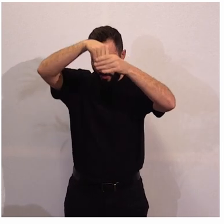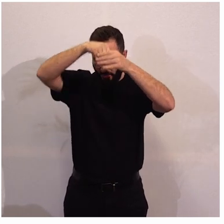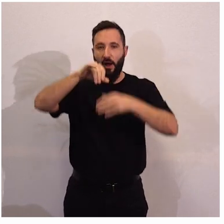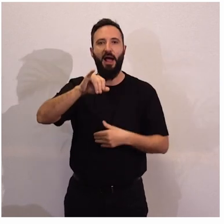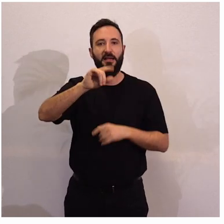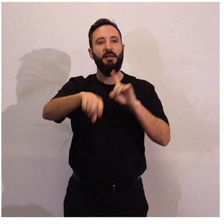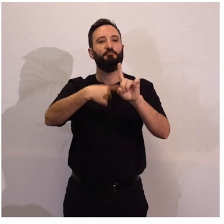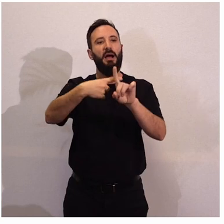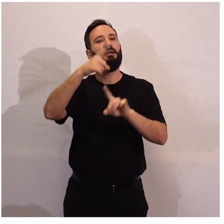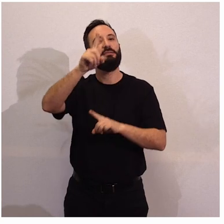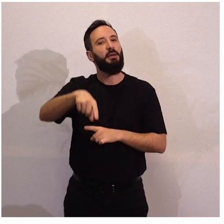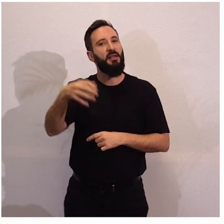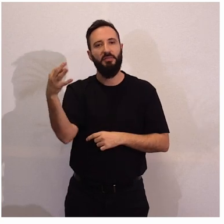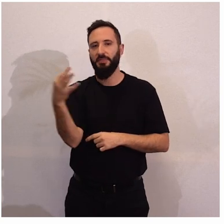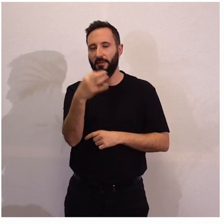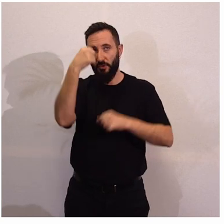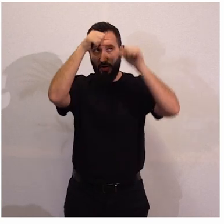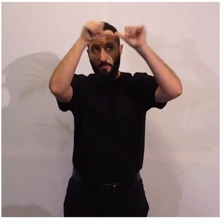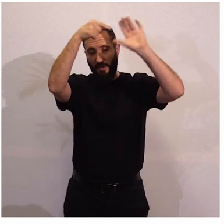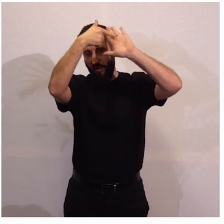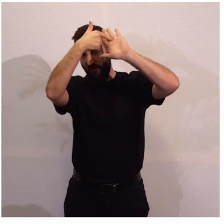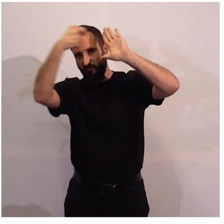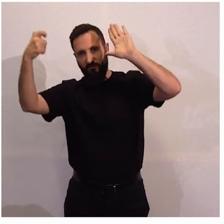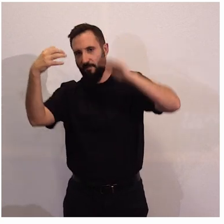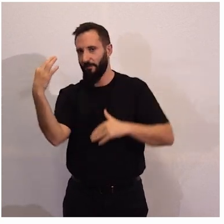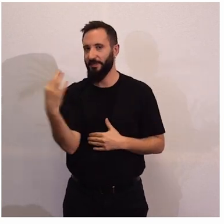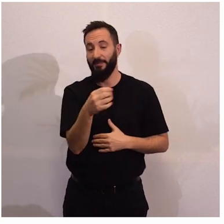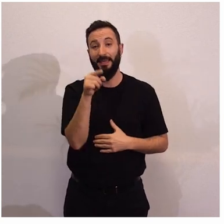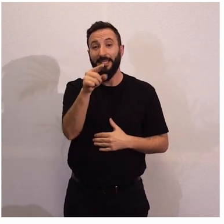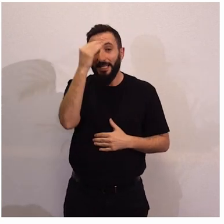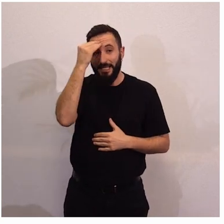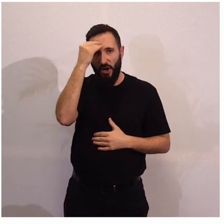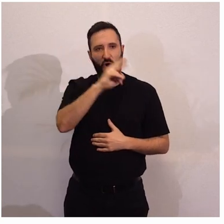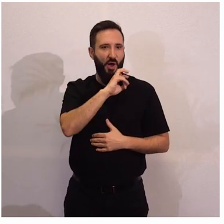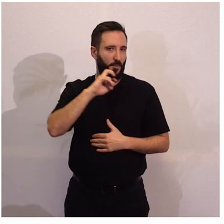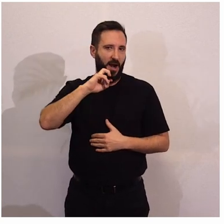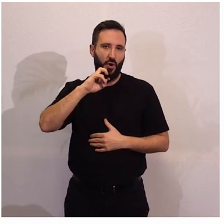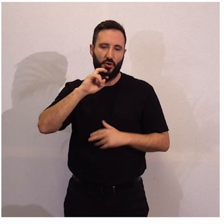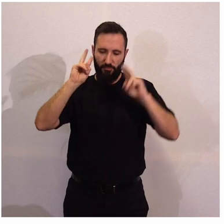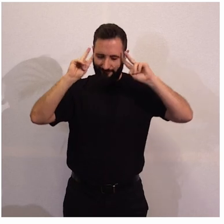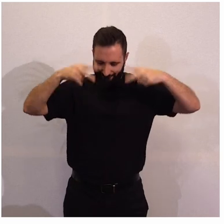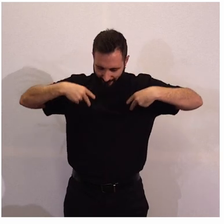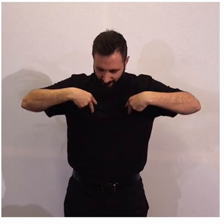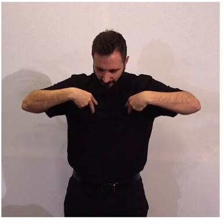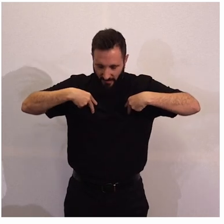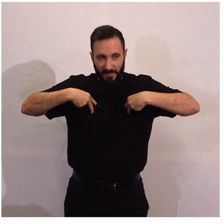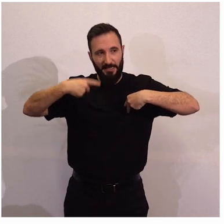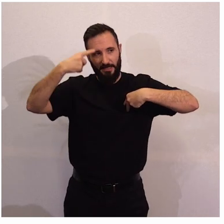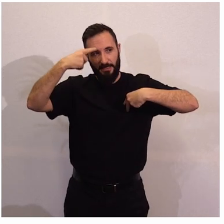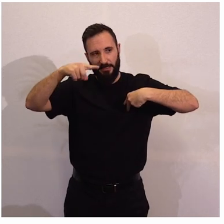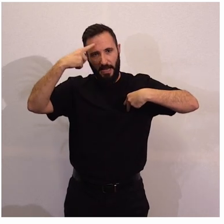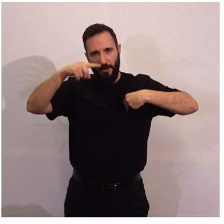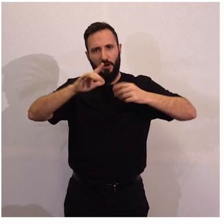que también tenemos que quitárnoslo, ¿no? Yo creo que ese es el valor, vernos, saber